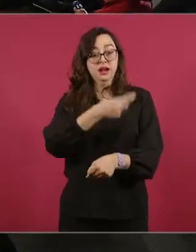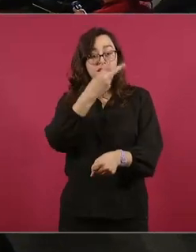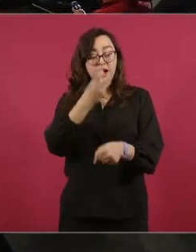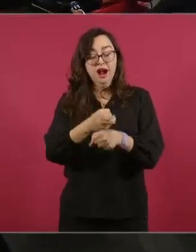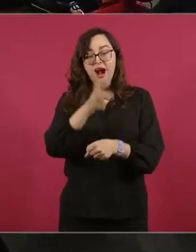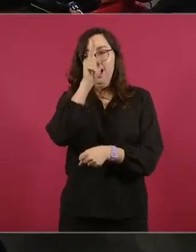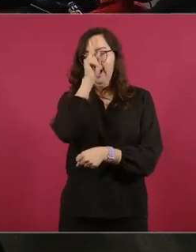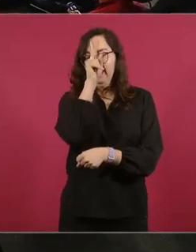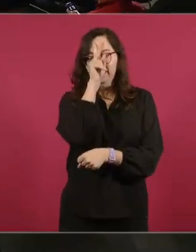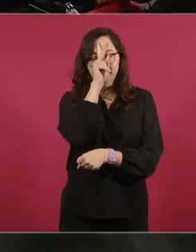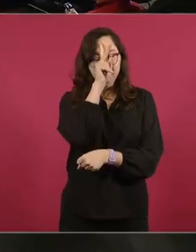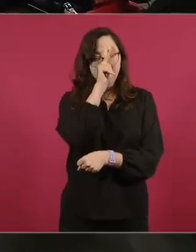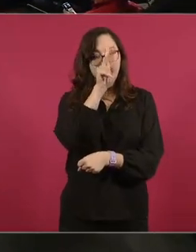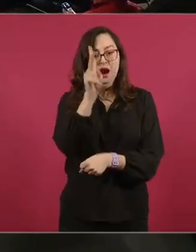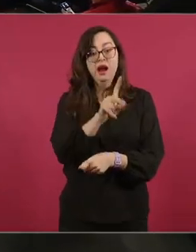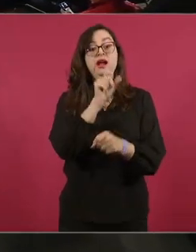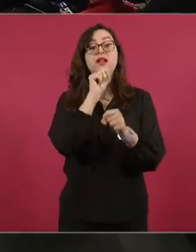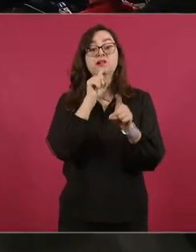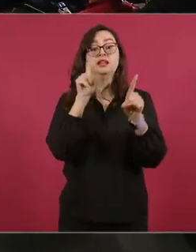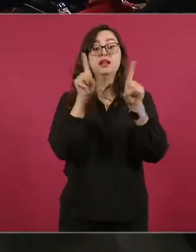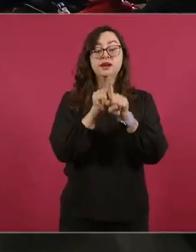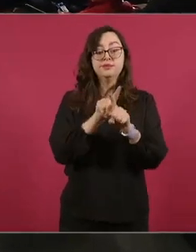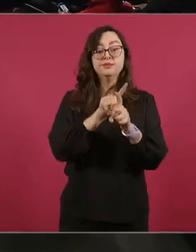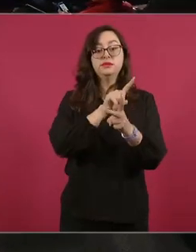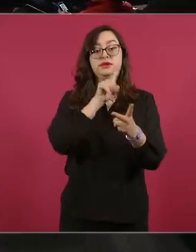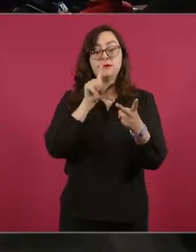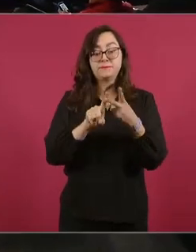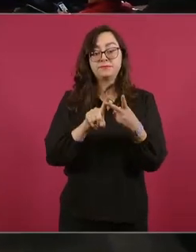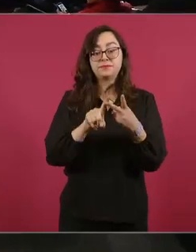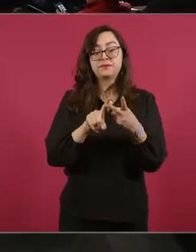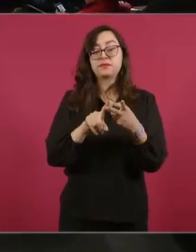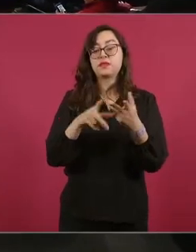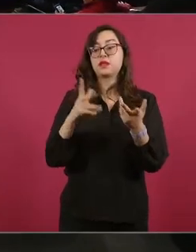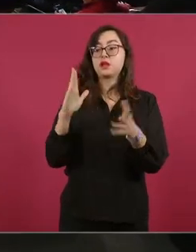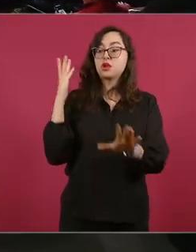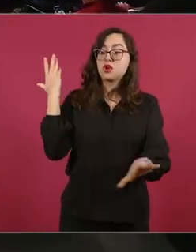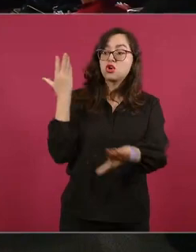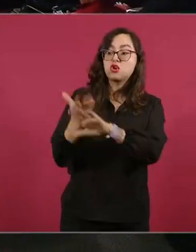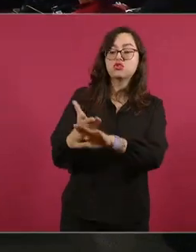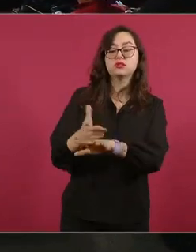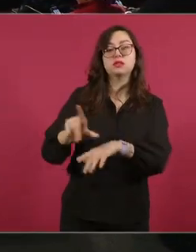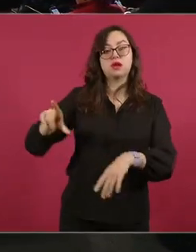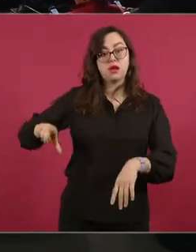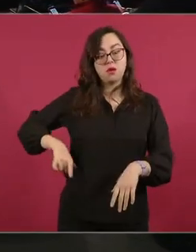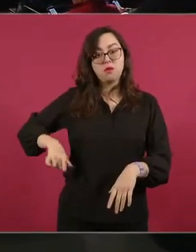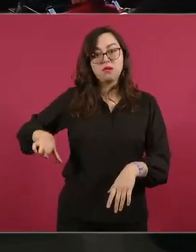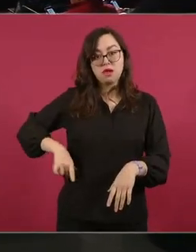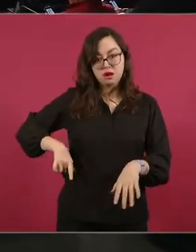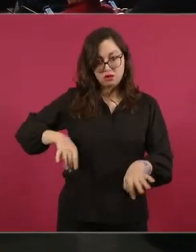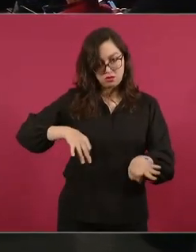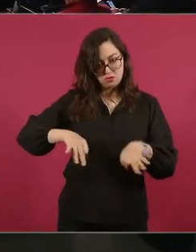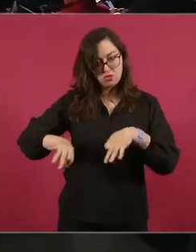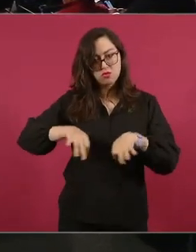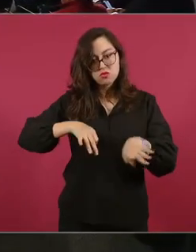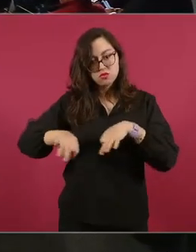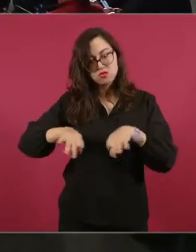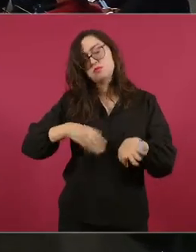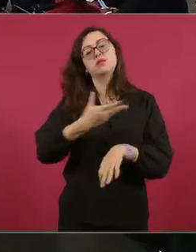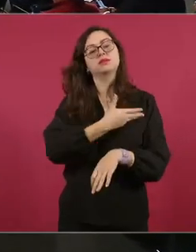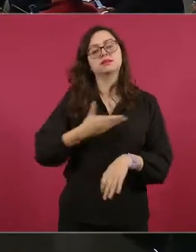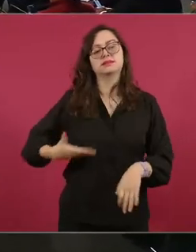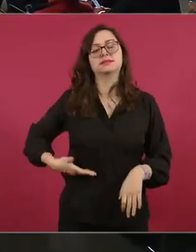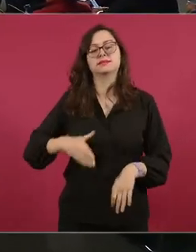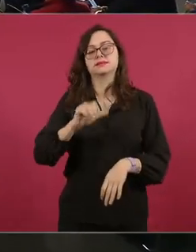impactaba a los trabajadores al servicio del Estado la reforma de Calderón.